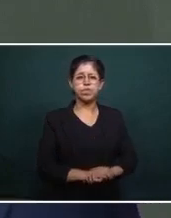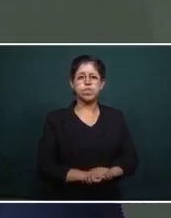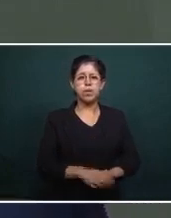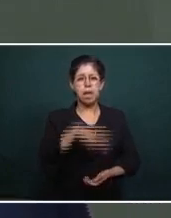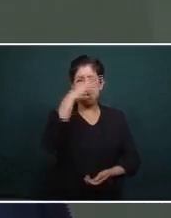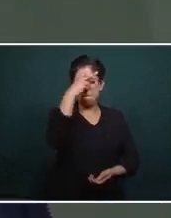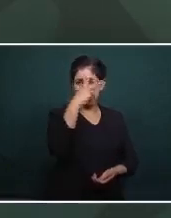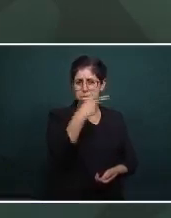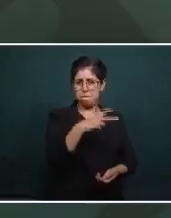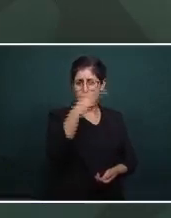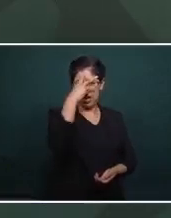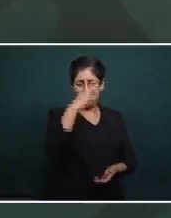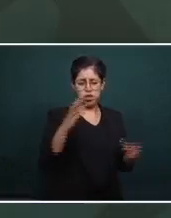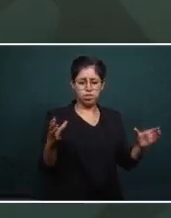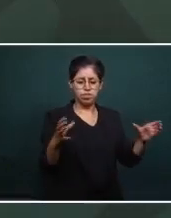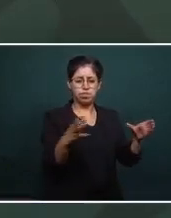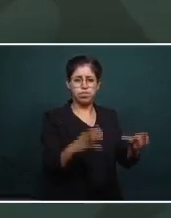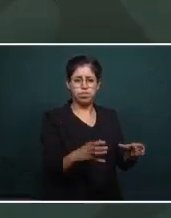México siempre